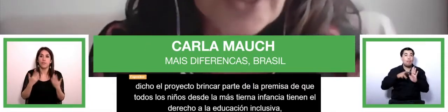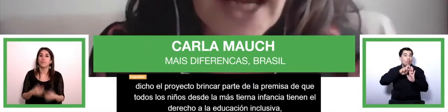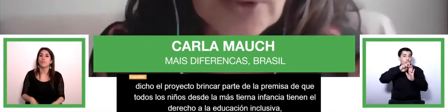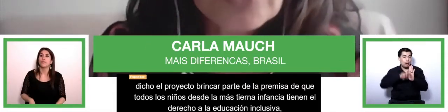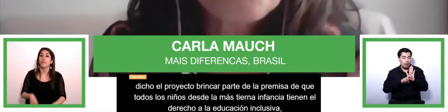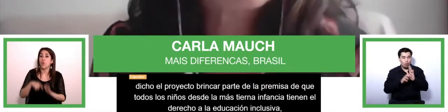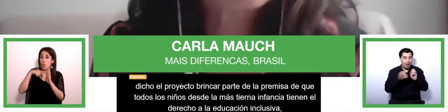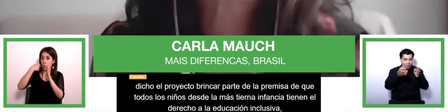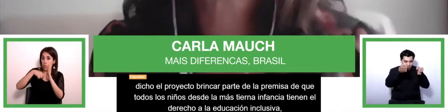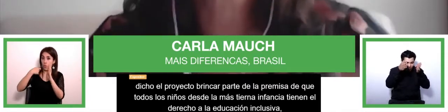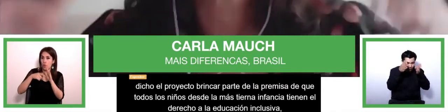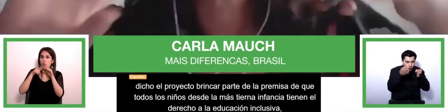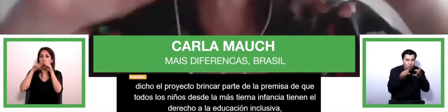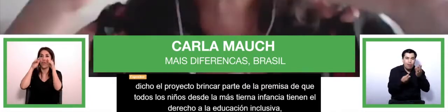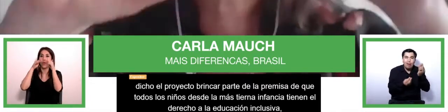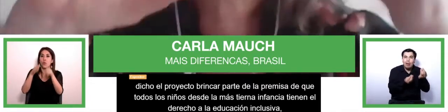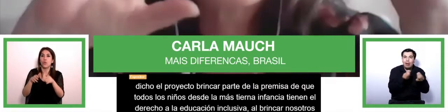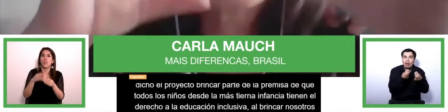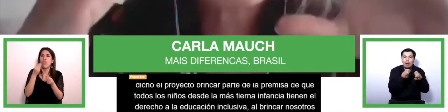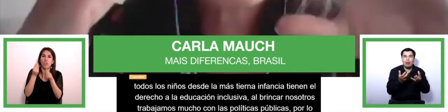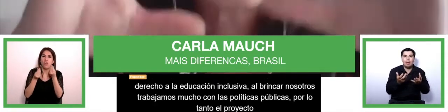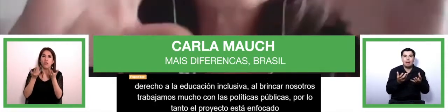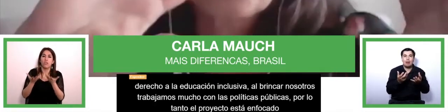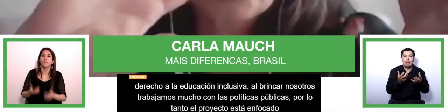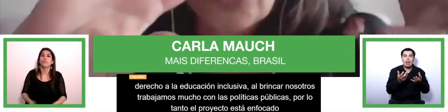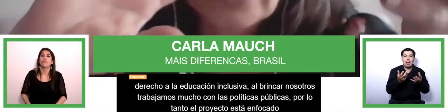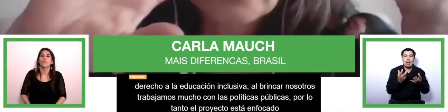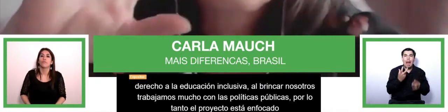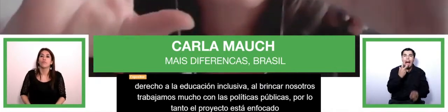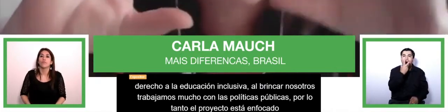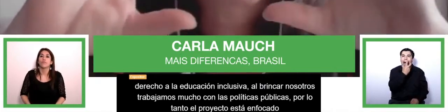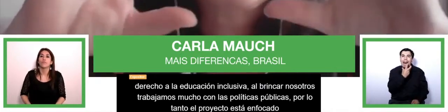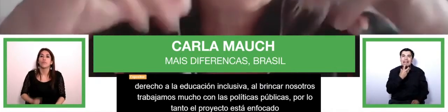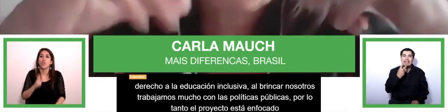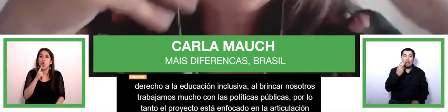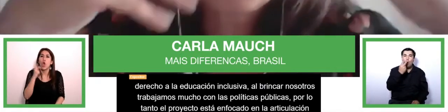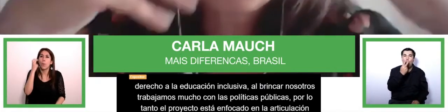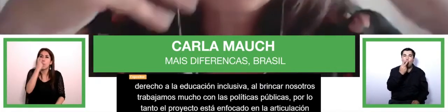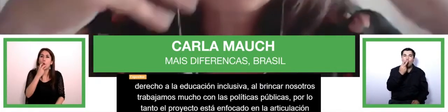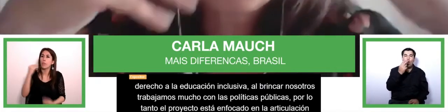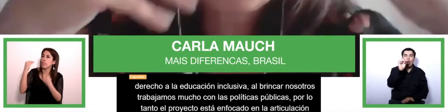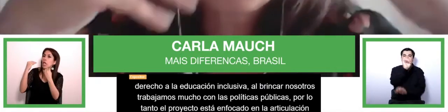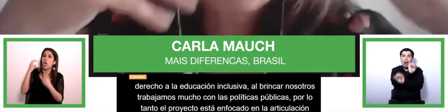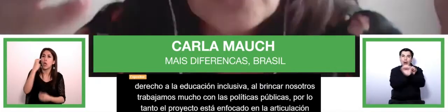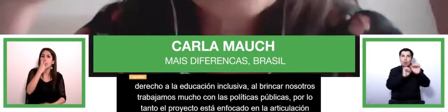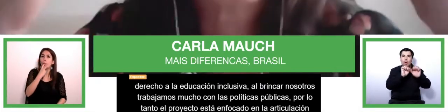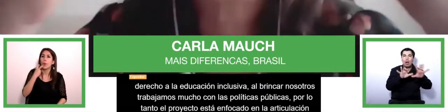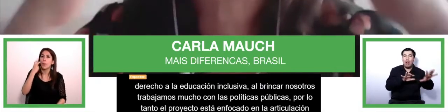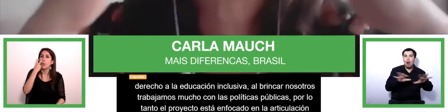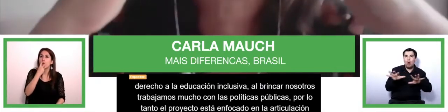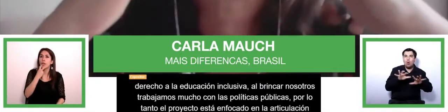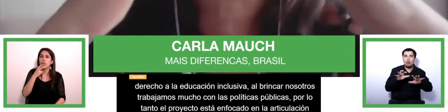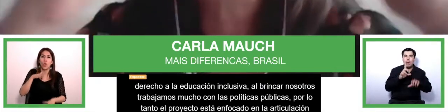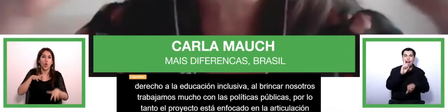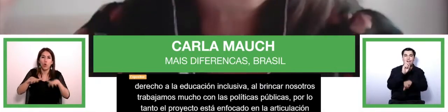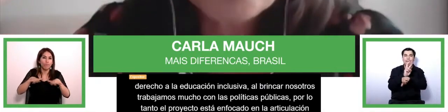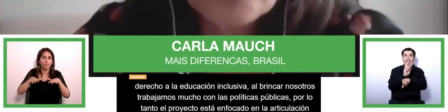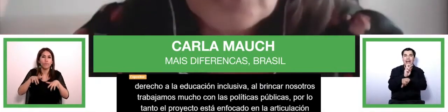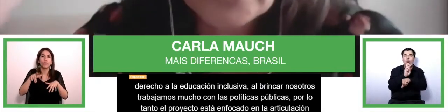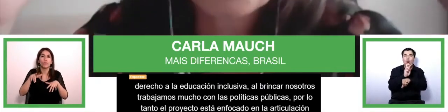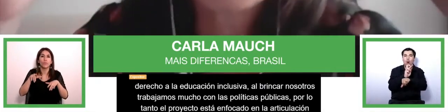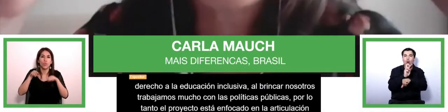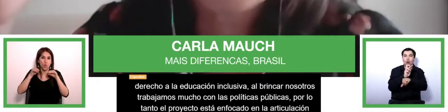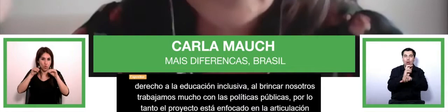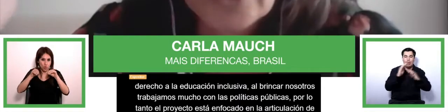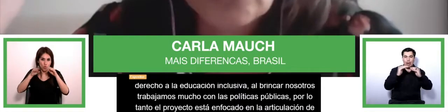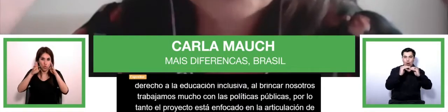está enfocado en la articulación de los fazeres pedagógicos y de los